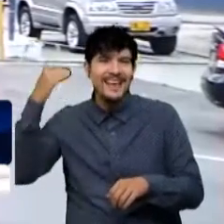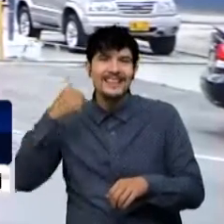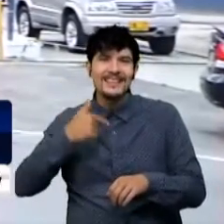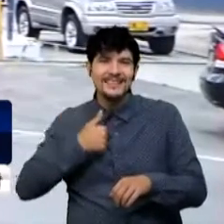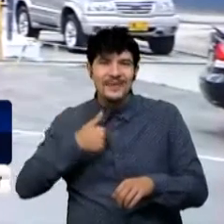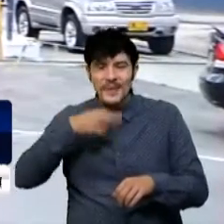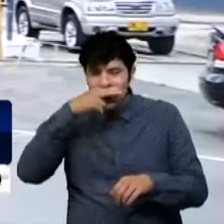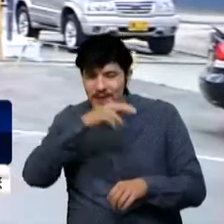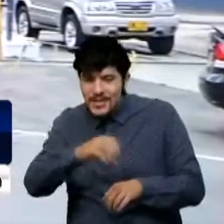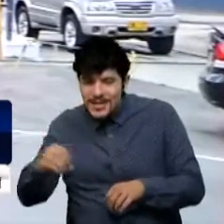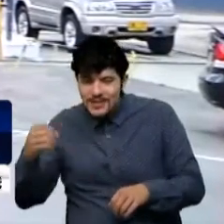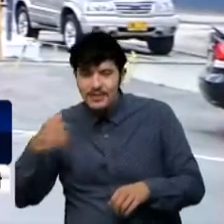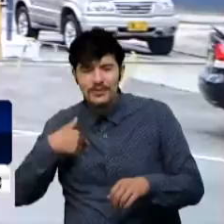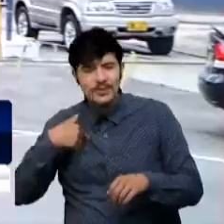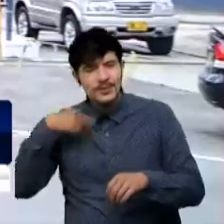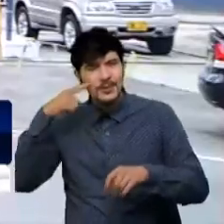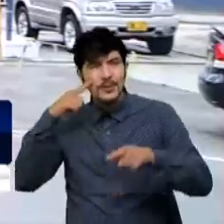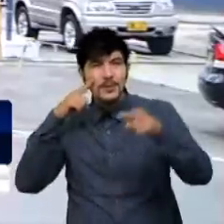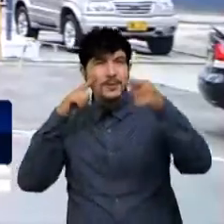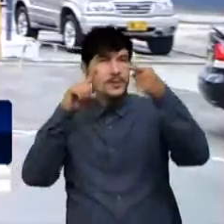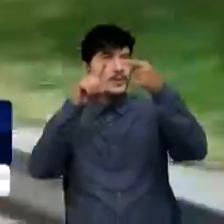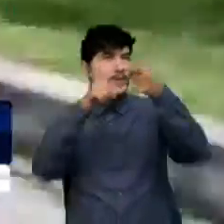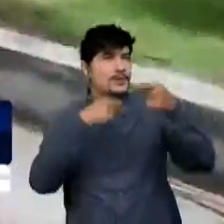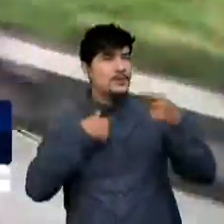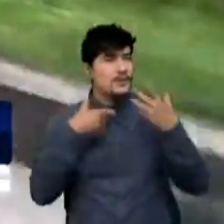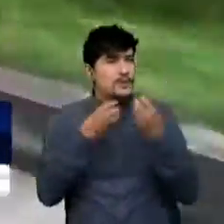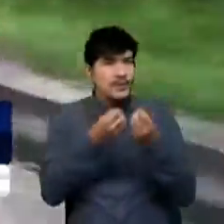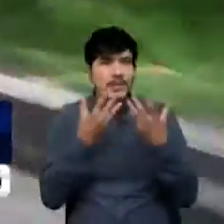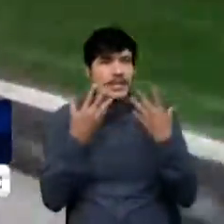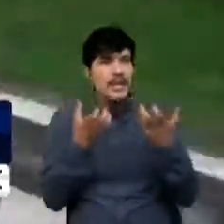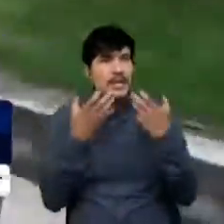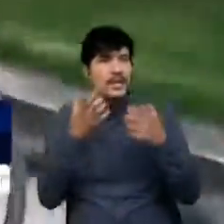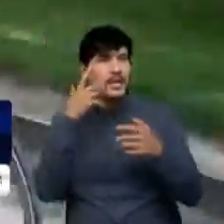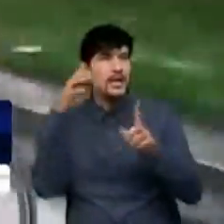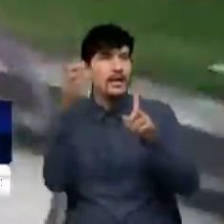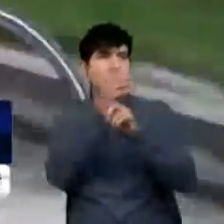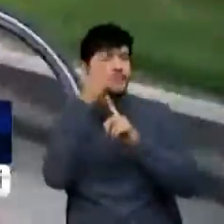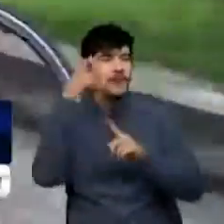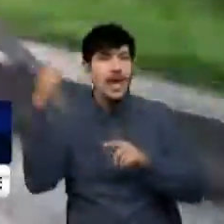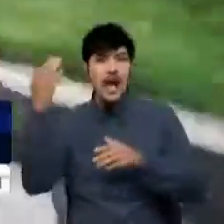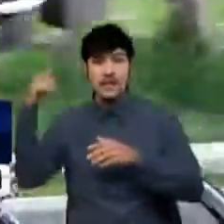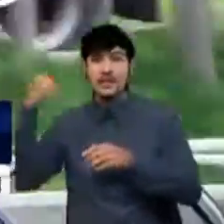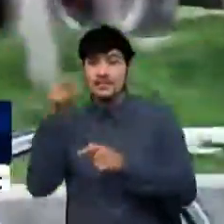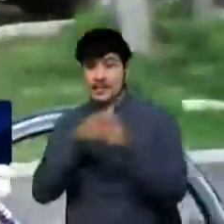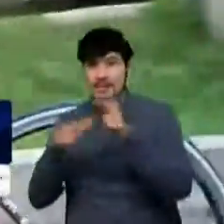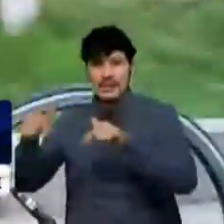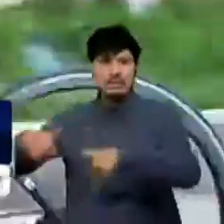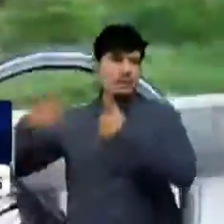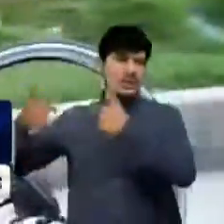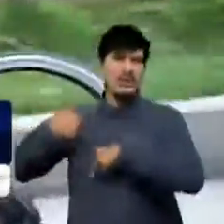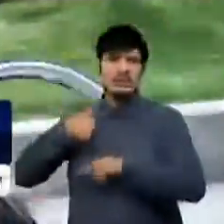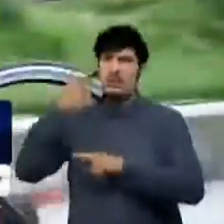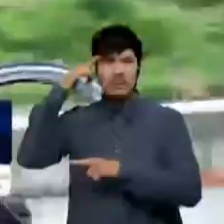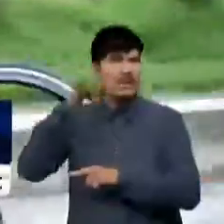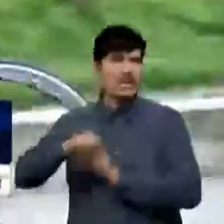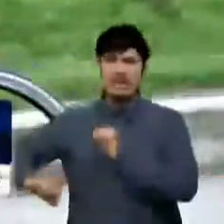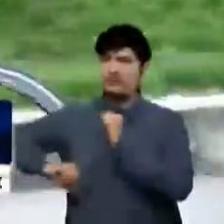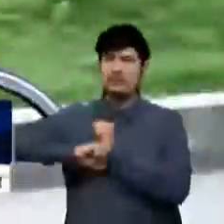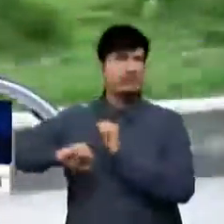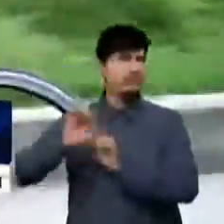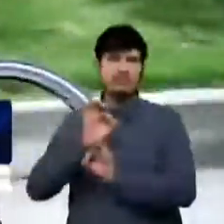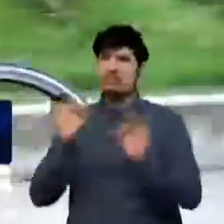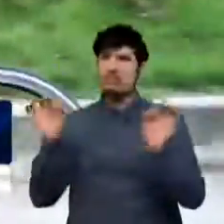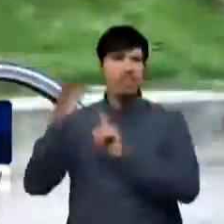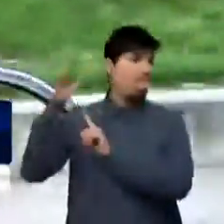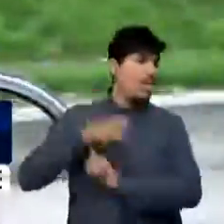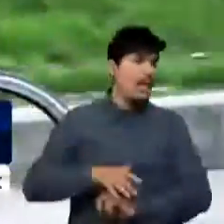mis sueños. Muchas personas se rieron de mí, no creían en mí. Pero gracias a Dios hubo muchas personas que siempre han